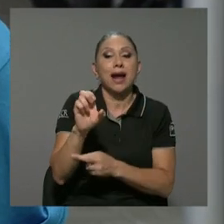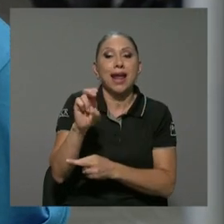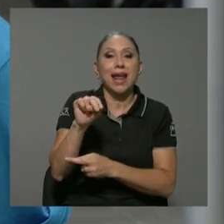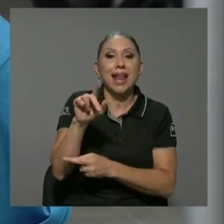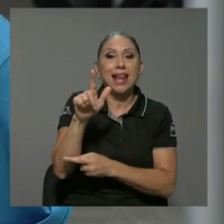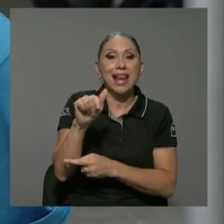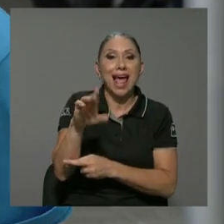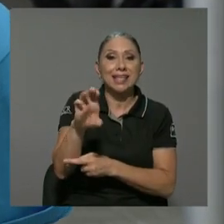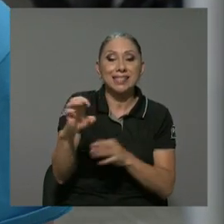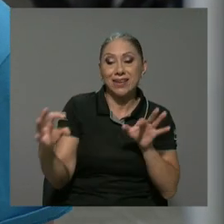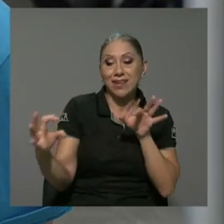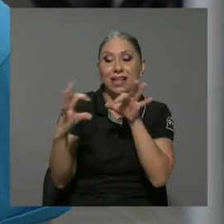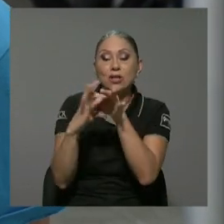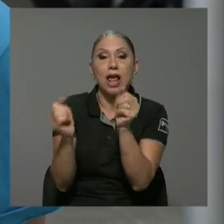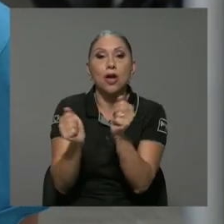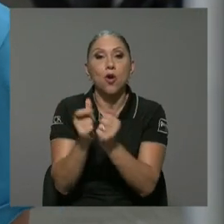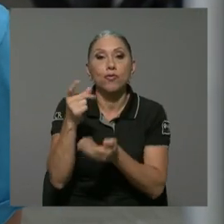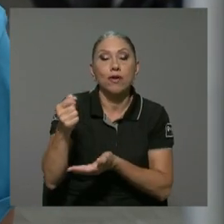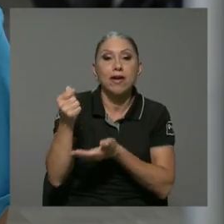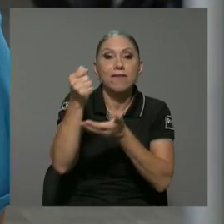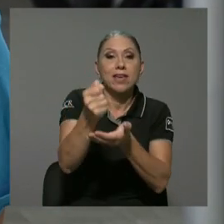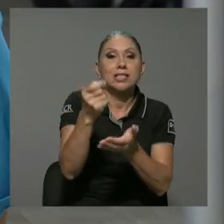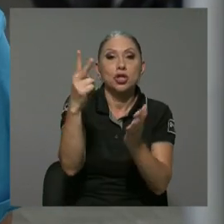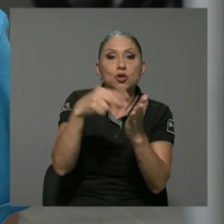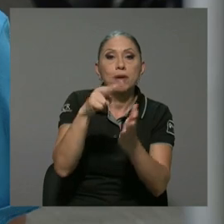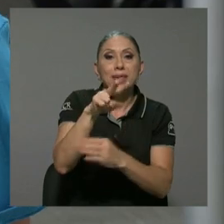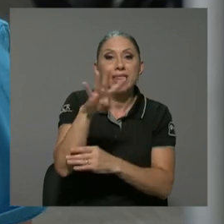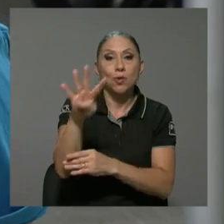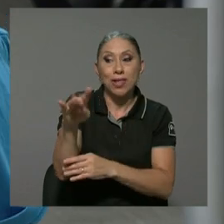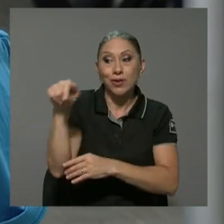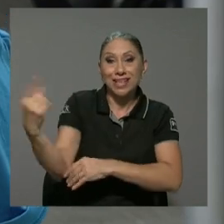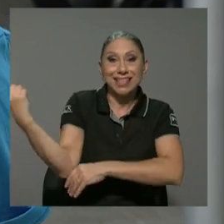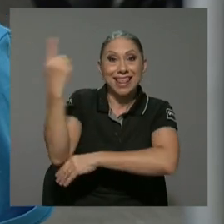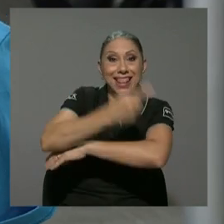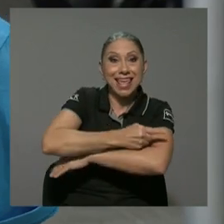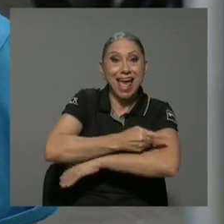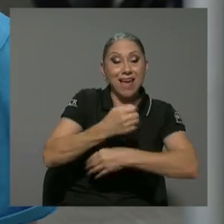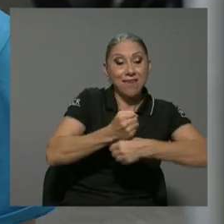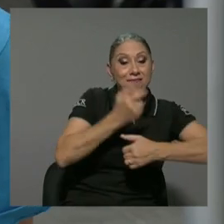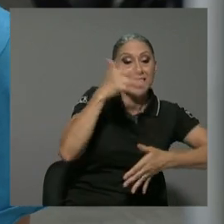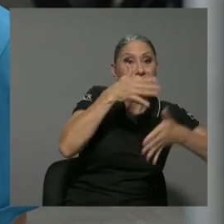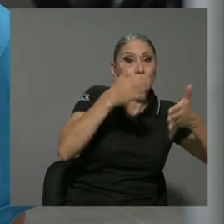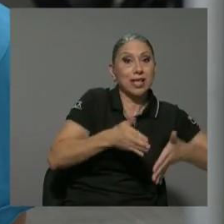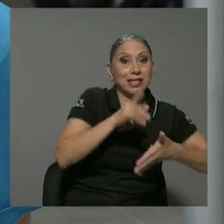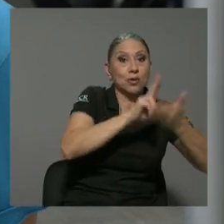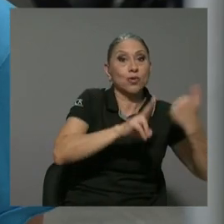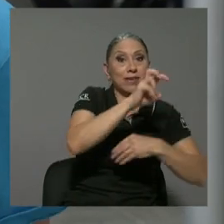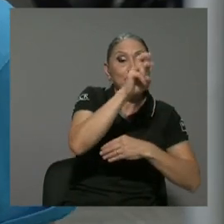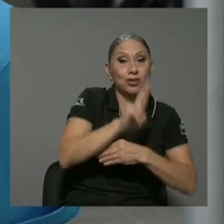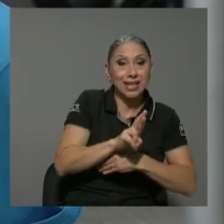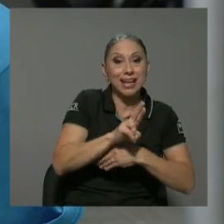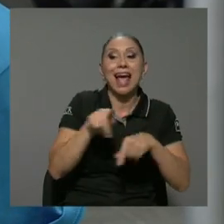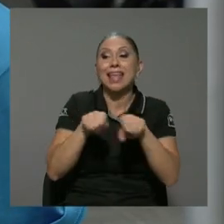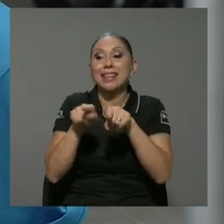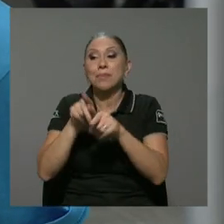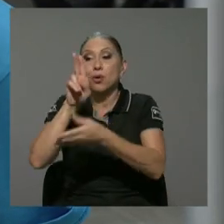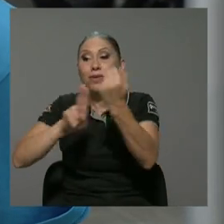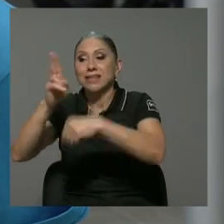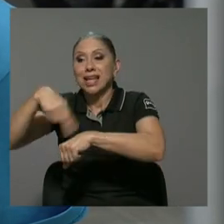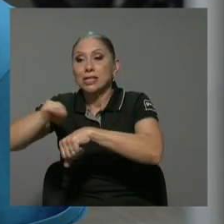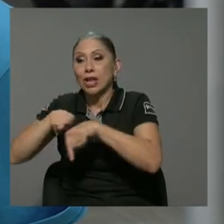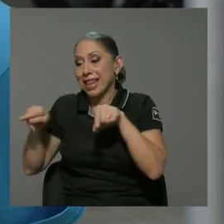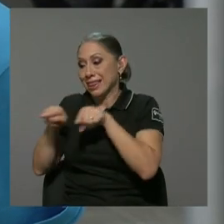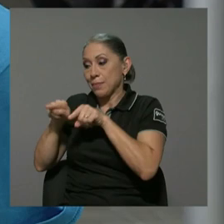FES 2024, realizamos una conferencia de prensa, la FEUNA, la FEUR y el Movimiento Estudiantil de Secundaria, en la que